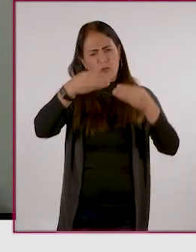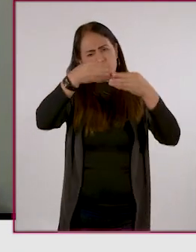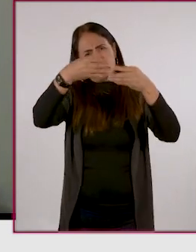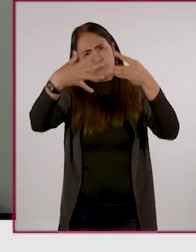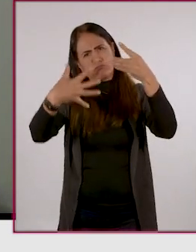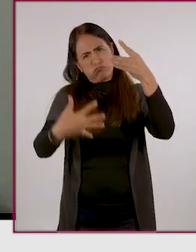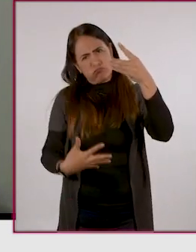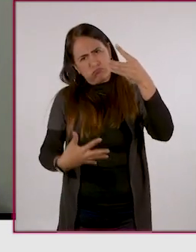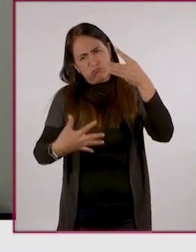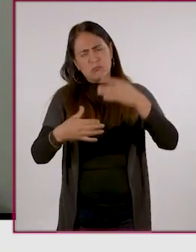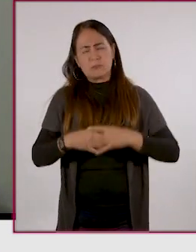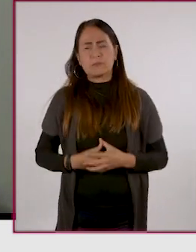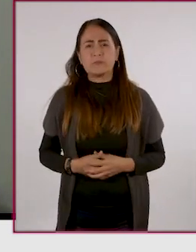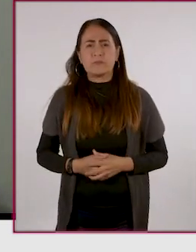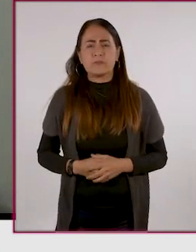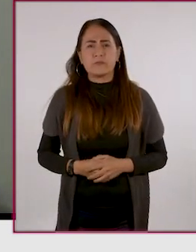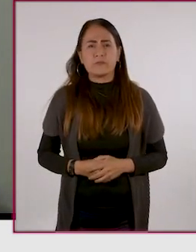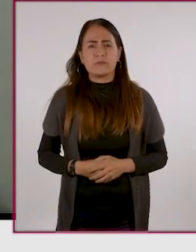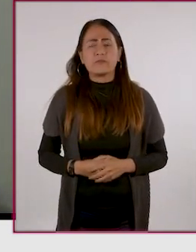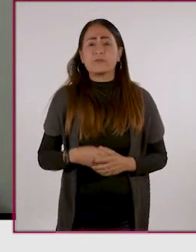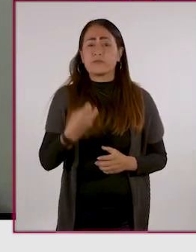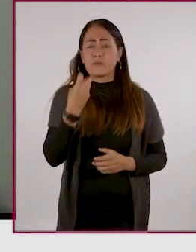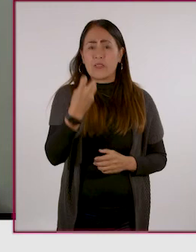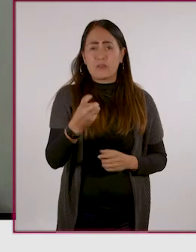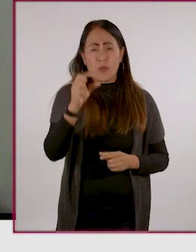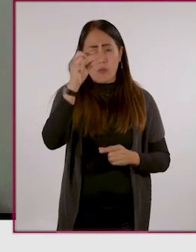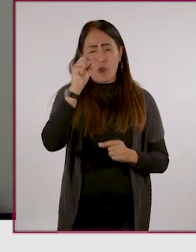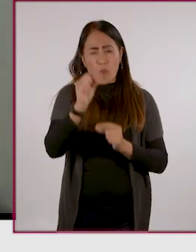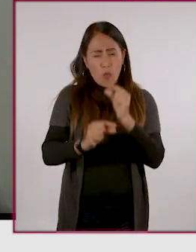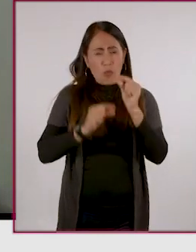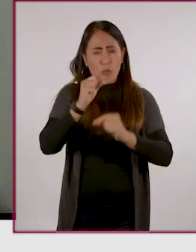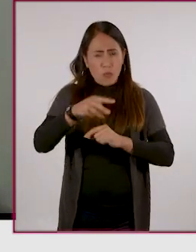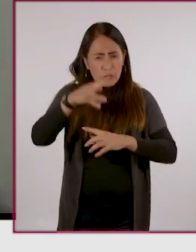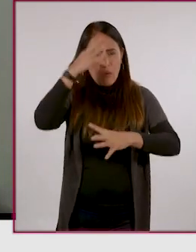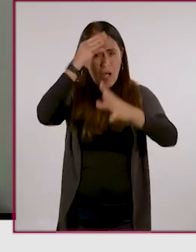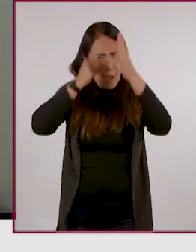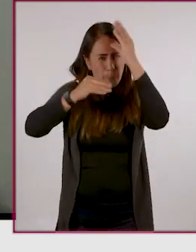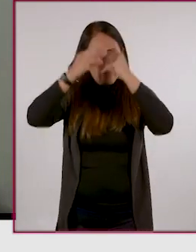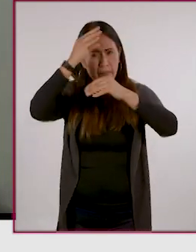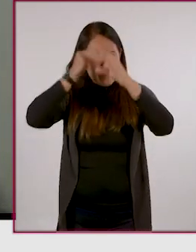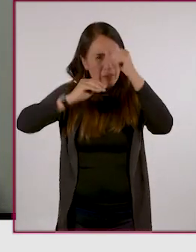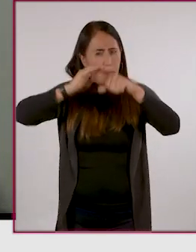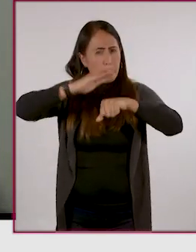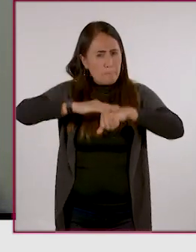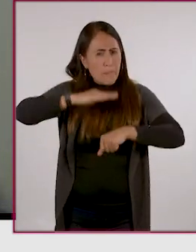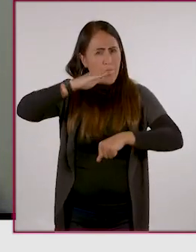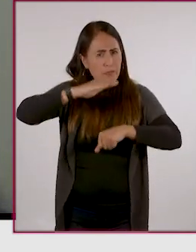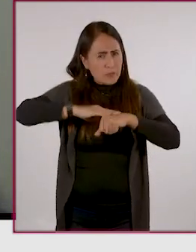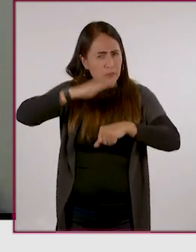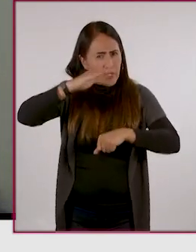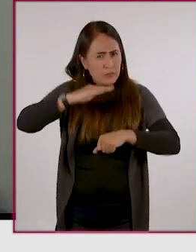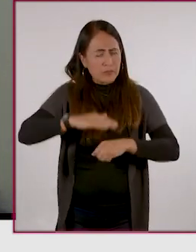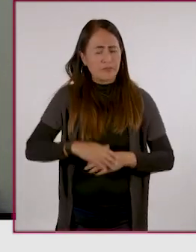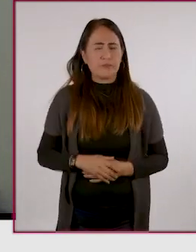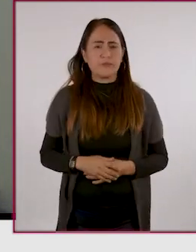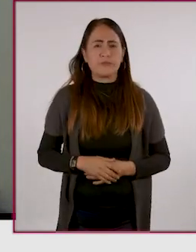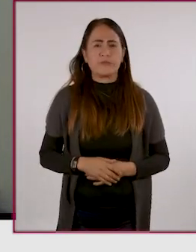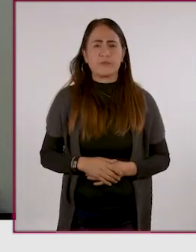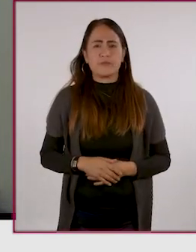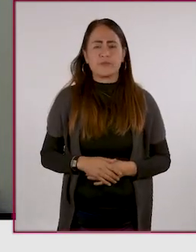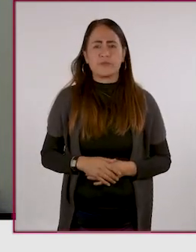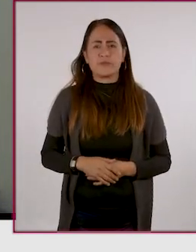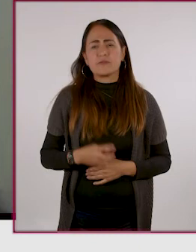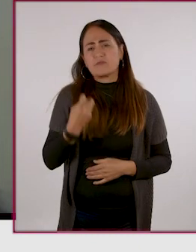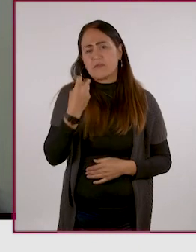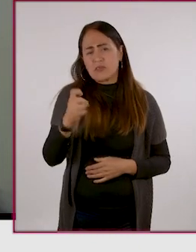te van a decir, ¿no? Y la ventaja es que uno se va haciendo de un acervo cultural, ¿no? Vas aprendiendo, bueno,